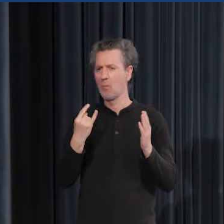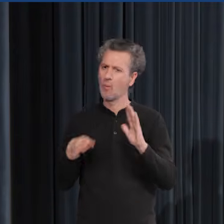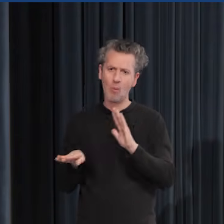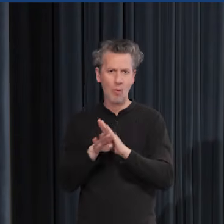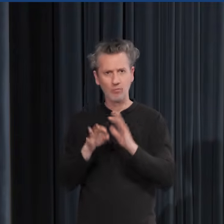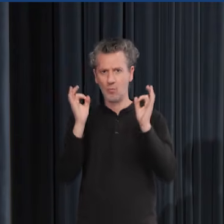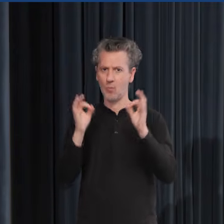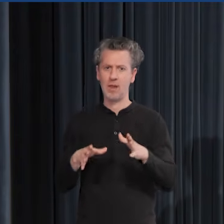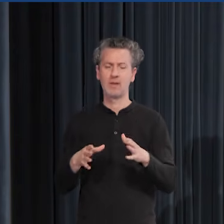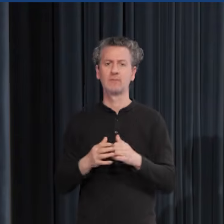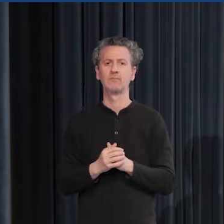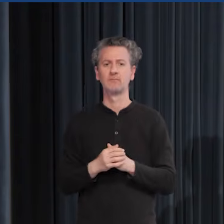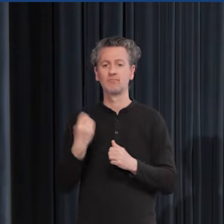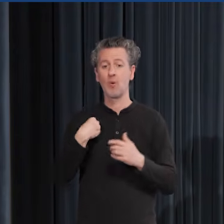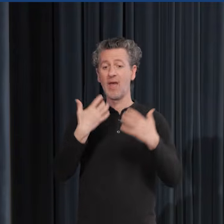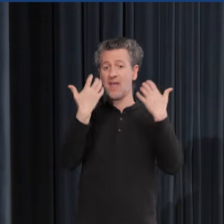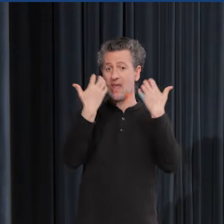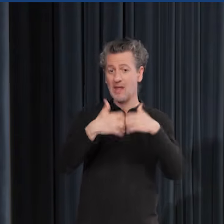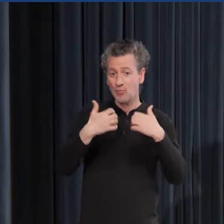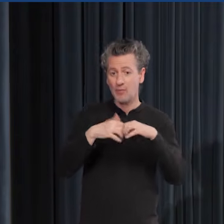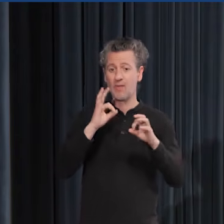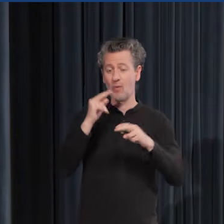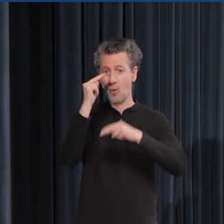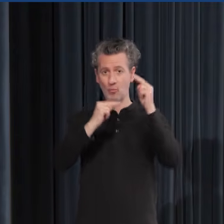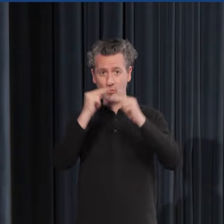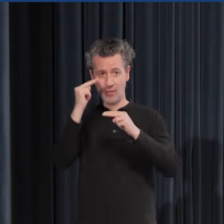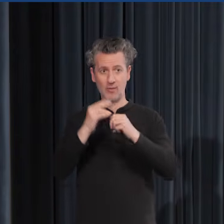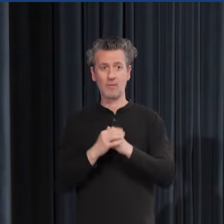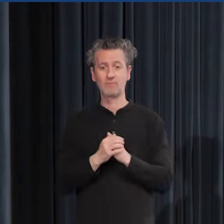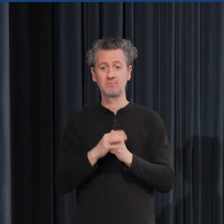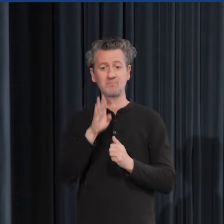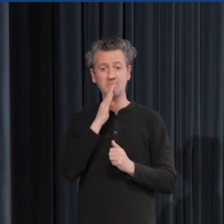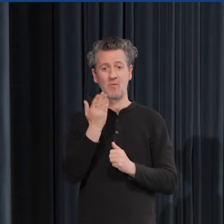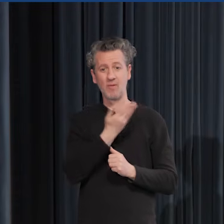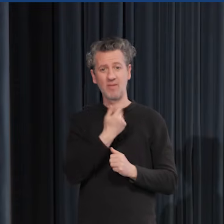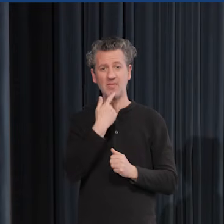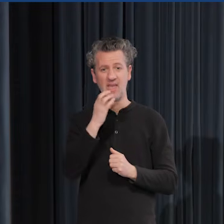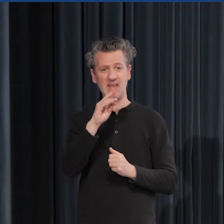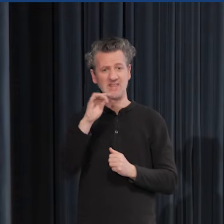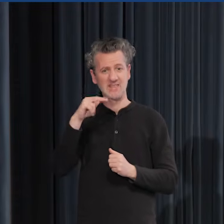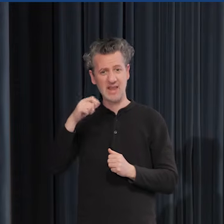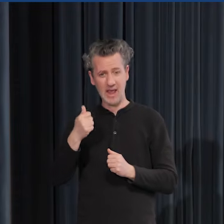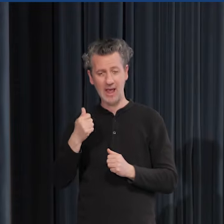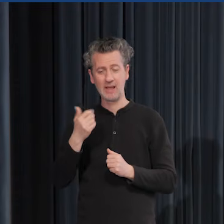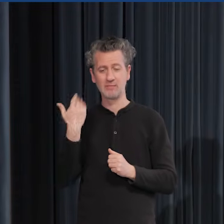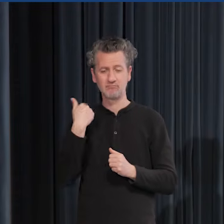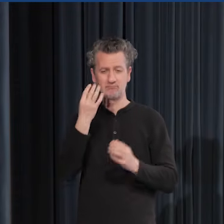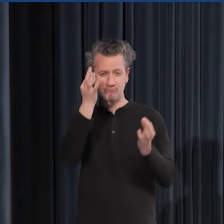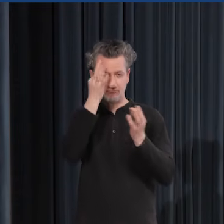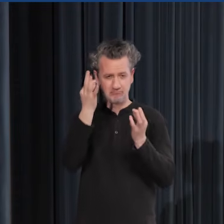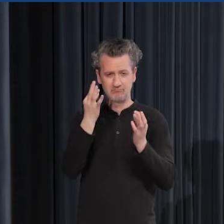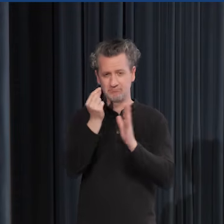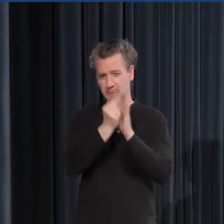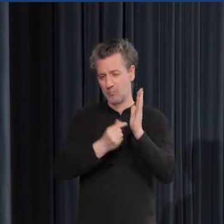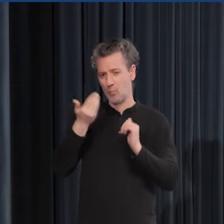estamos mencionando, como es la industrialización de la construcción, que decía Cristina, que has dicho como algunos aspectos relevantes, ¿no?